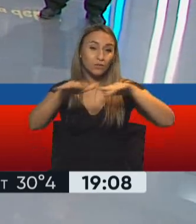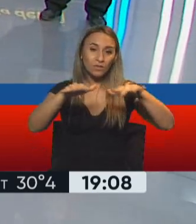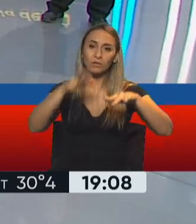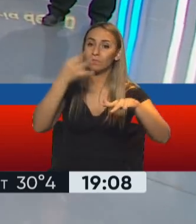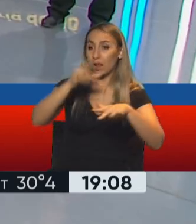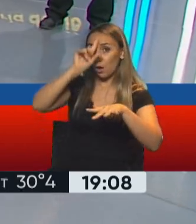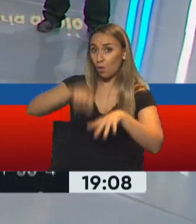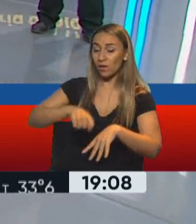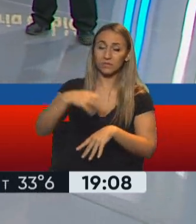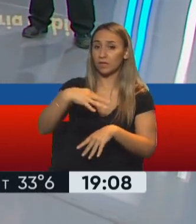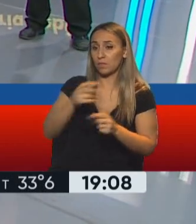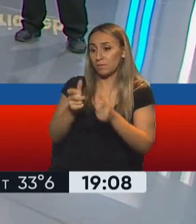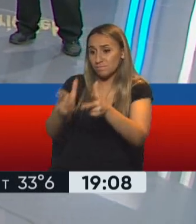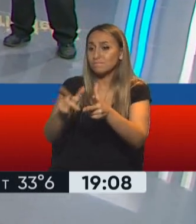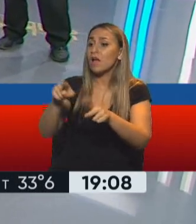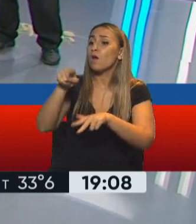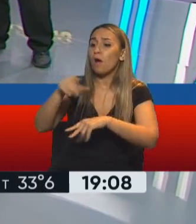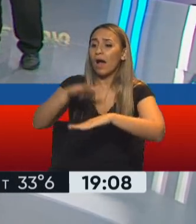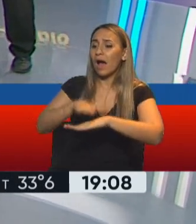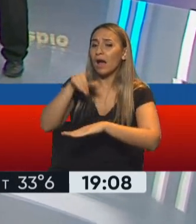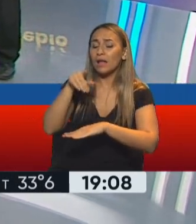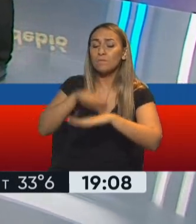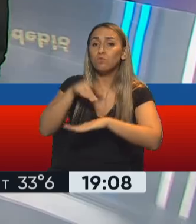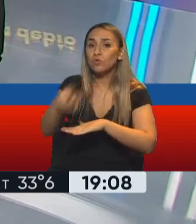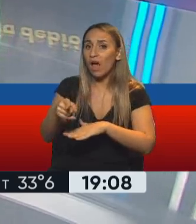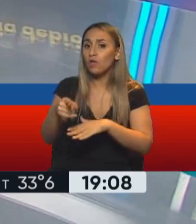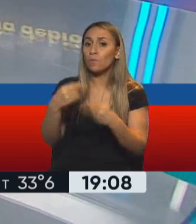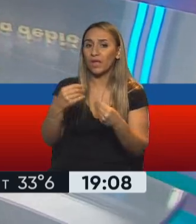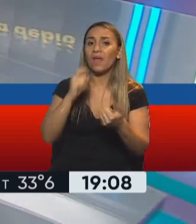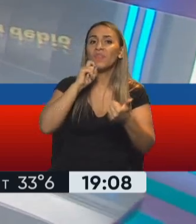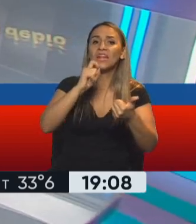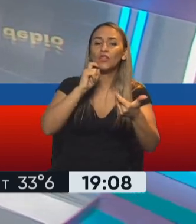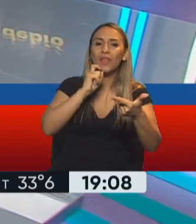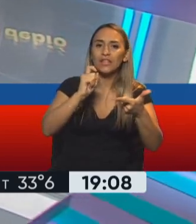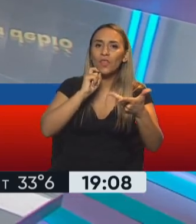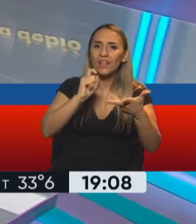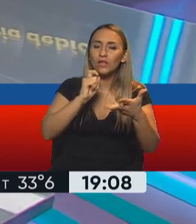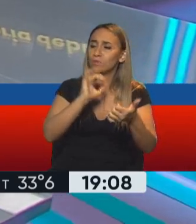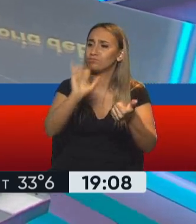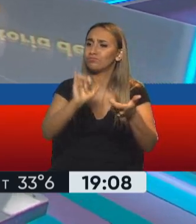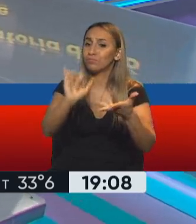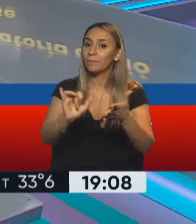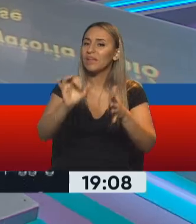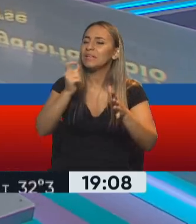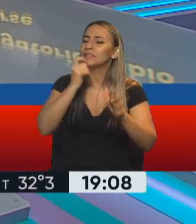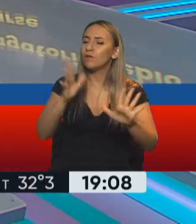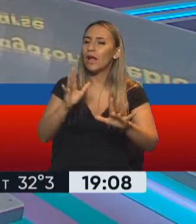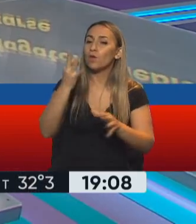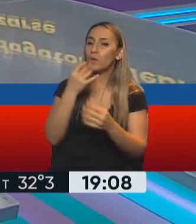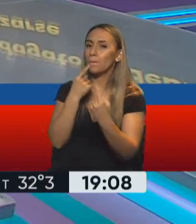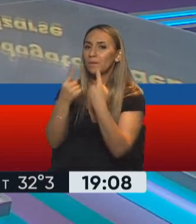se le imputan este y este delito. Si en algún momento de la indagatoria aparecía una pregunta